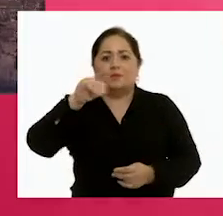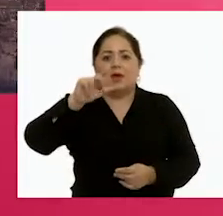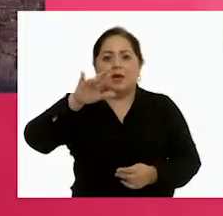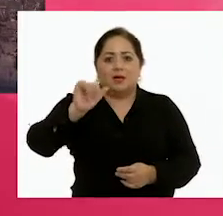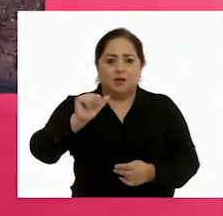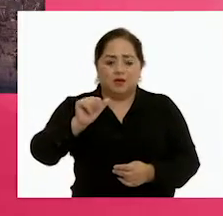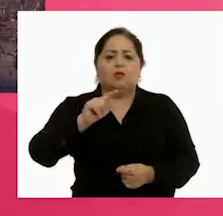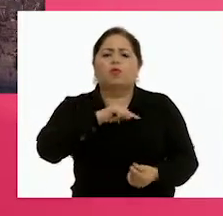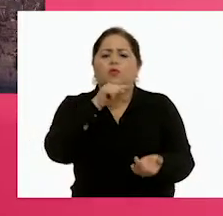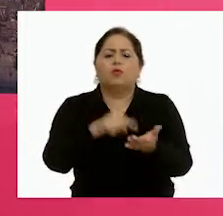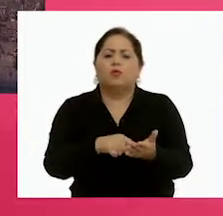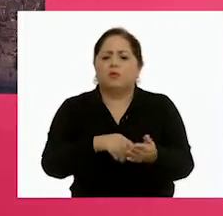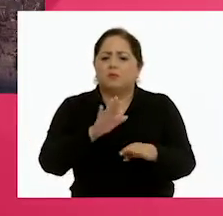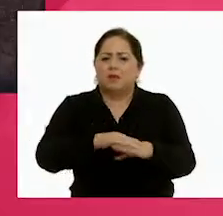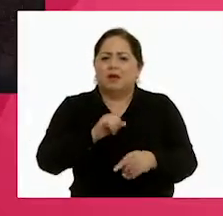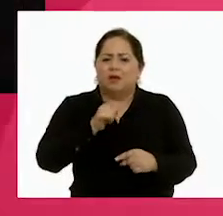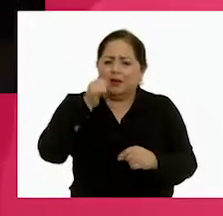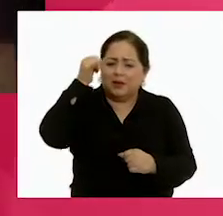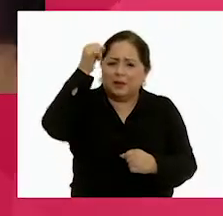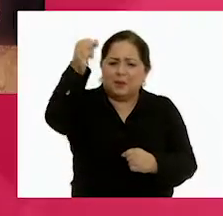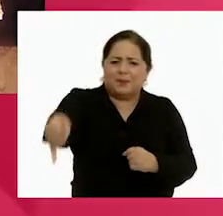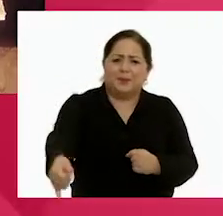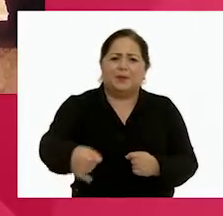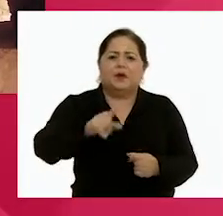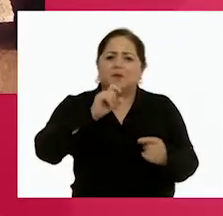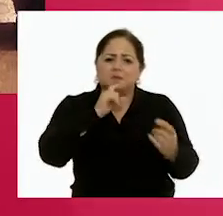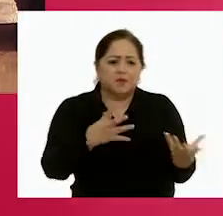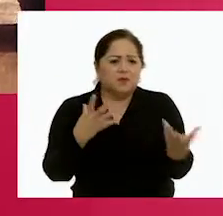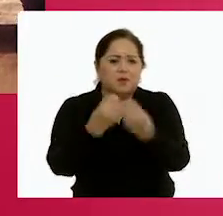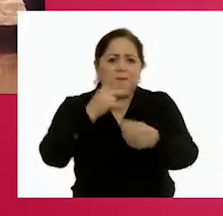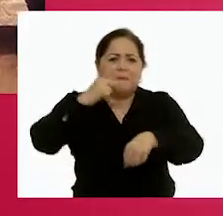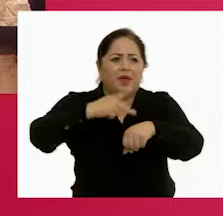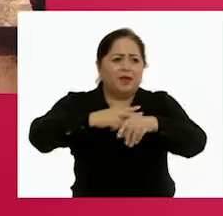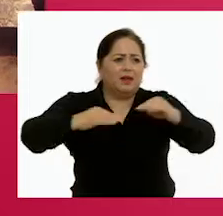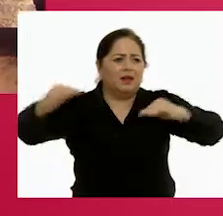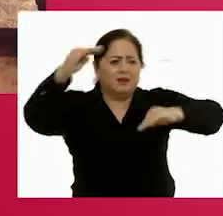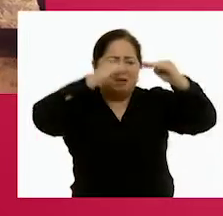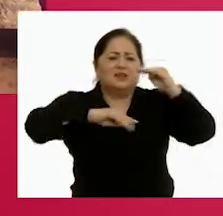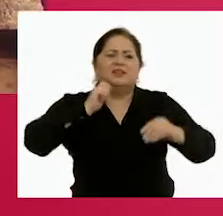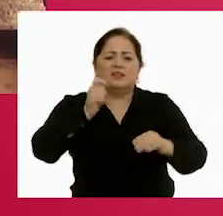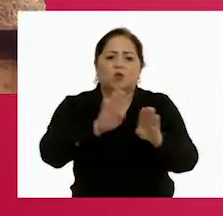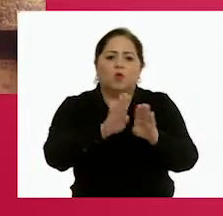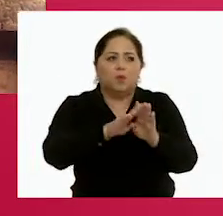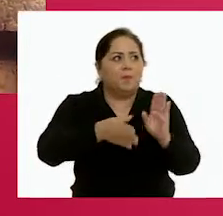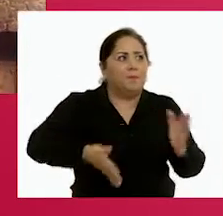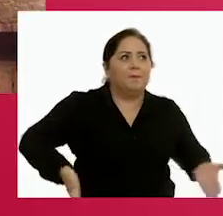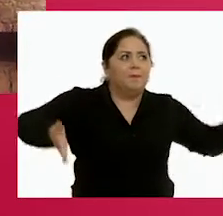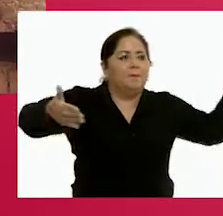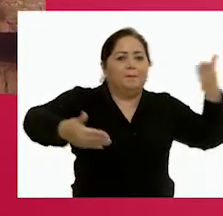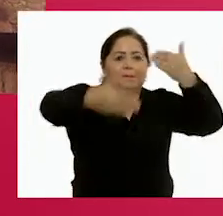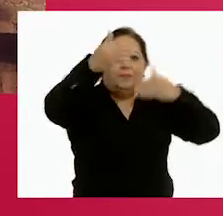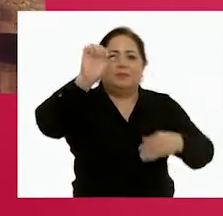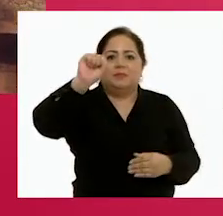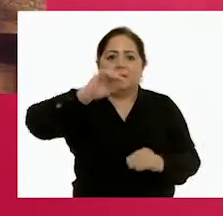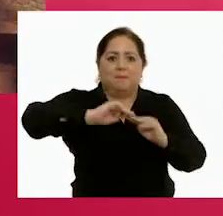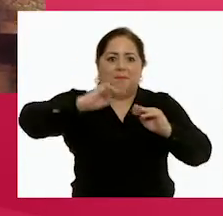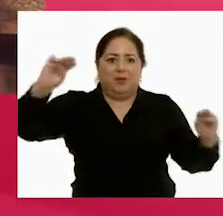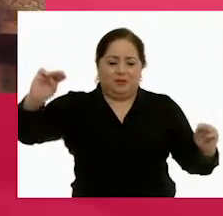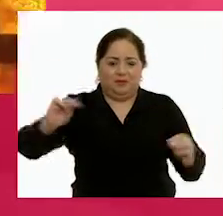Regla, ubicada al fondo de una barranca en un conjunto de roca ígnea que forma una pared de 60 metros de